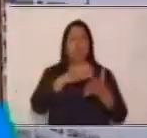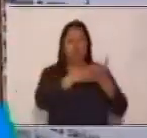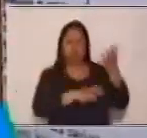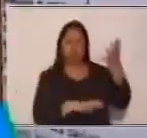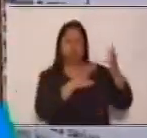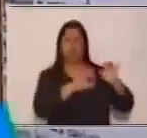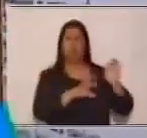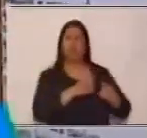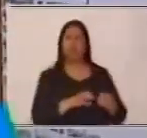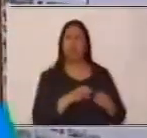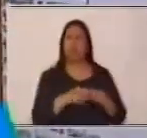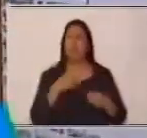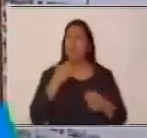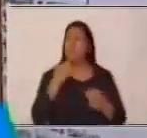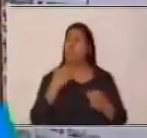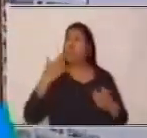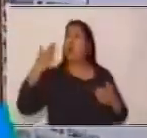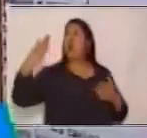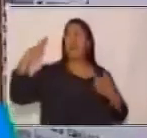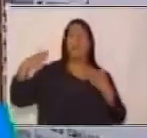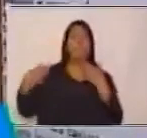¿Te recuerdas cómo está formado?